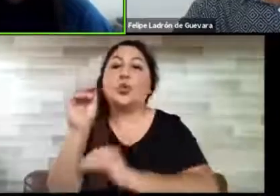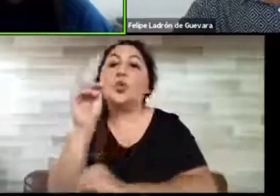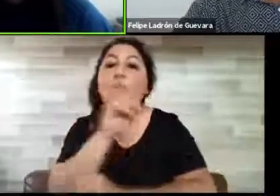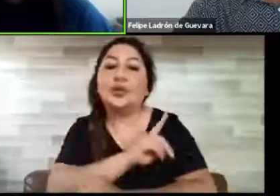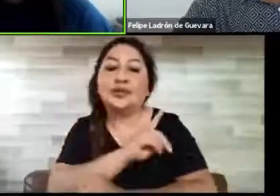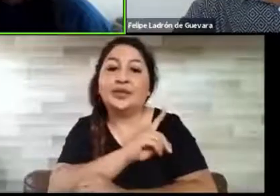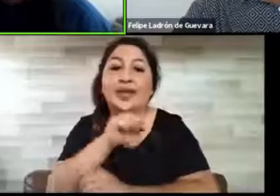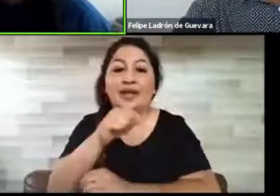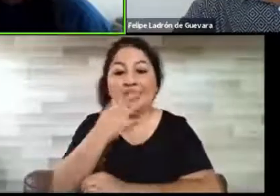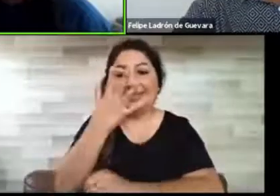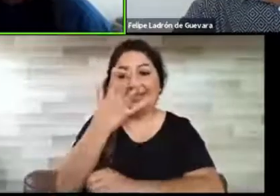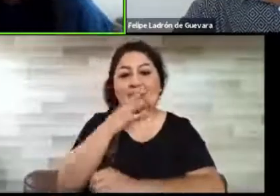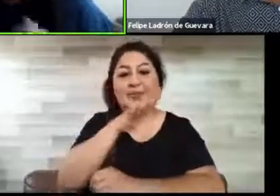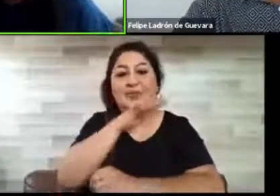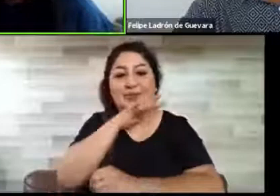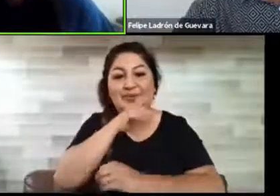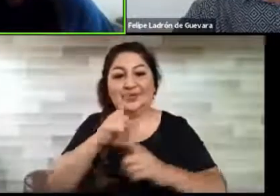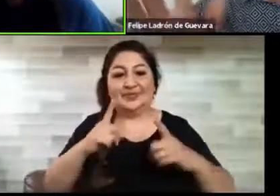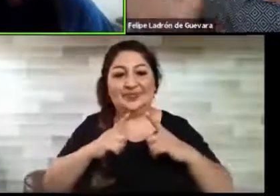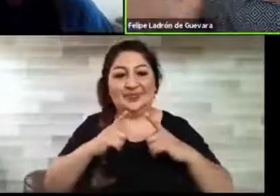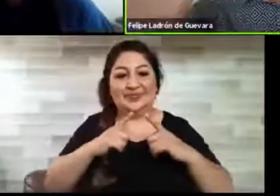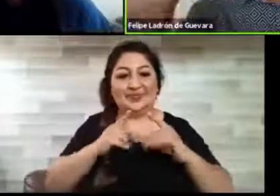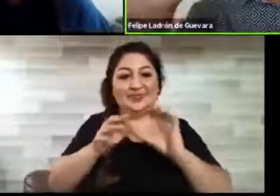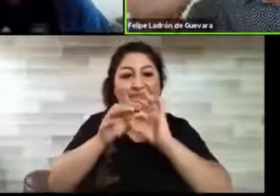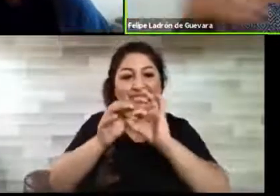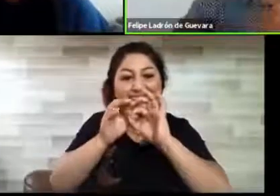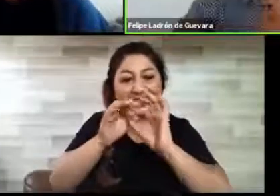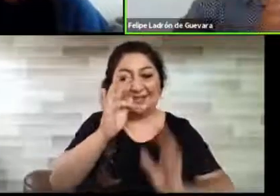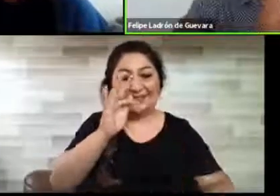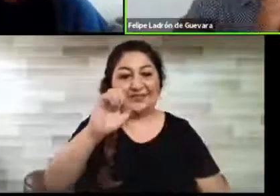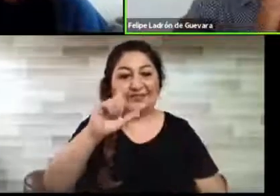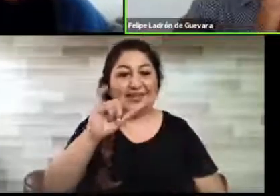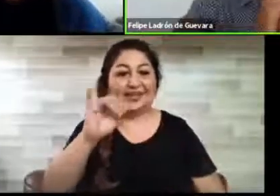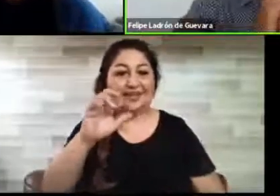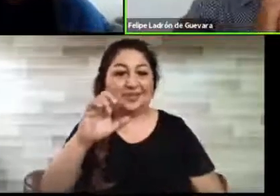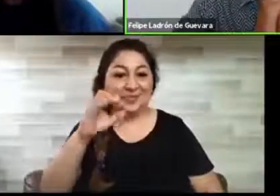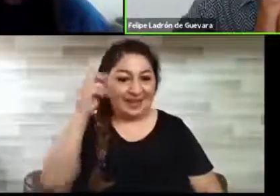partimos con la siguiente charla relámpago. Muchas gracias, Felipe, muchas nuevamente. Gracias a todos.